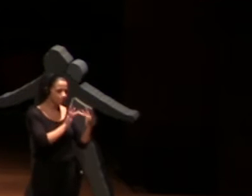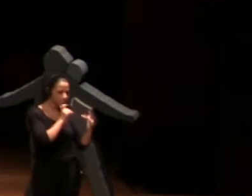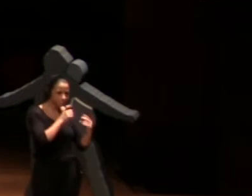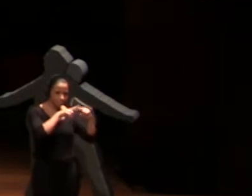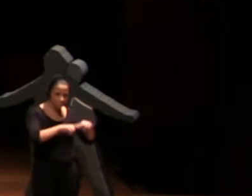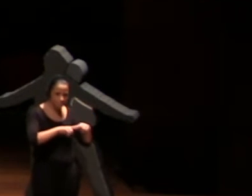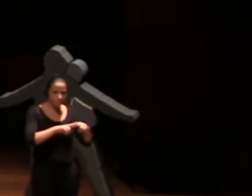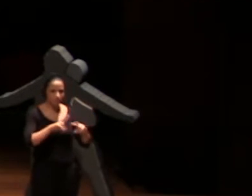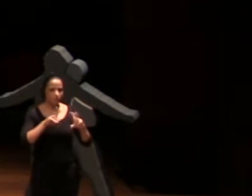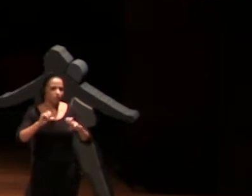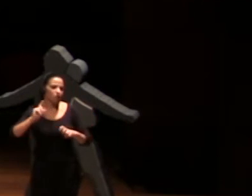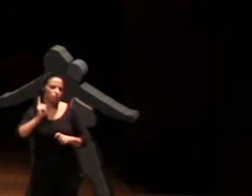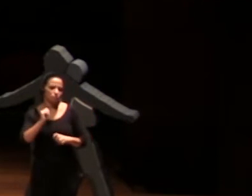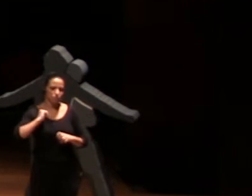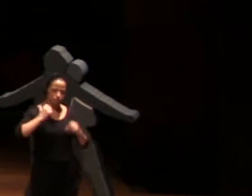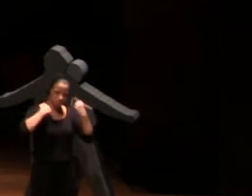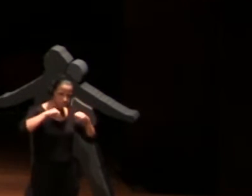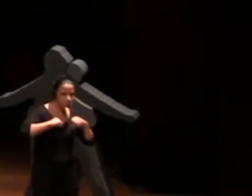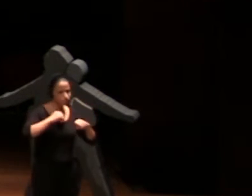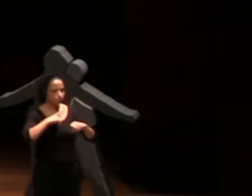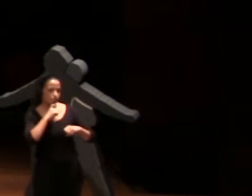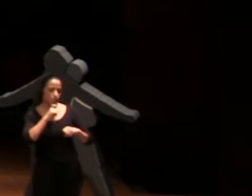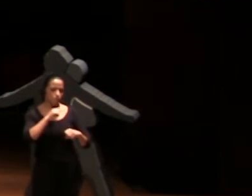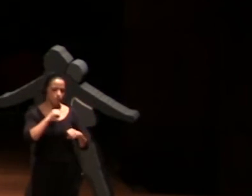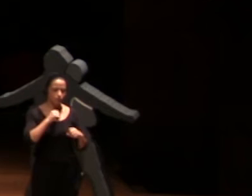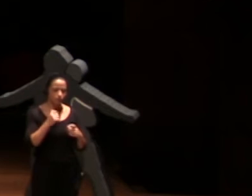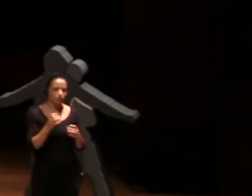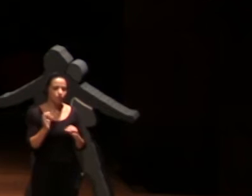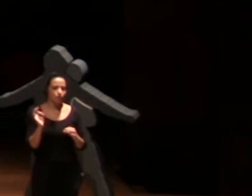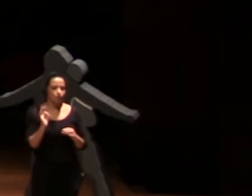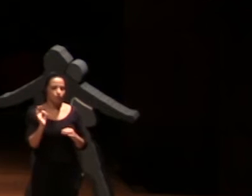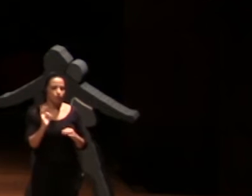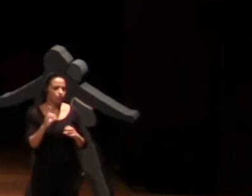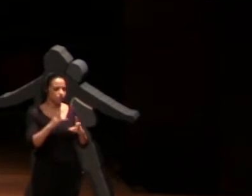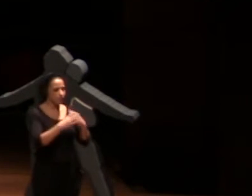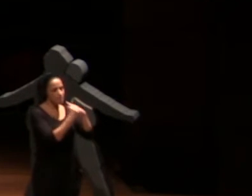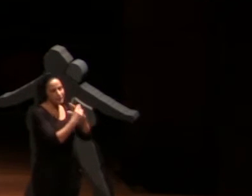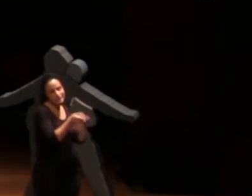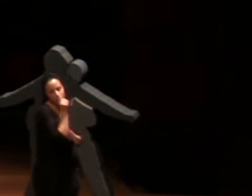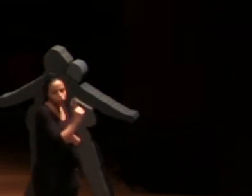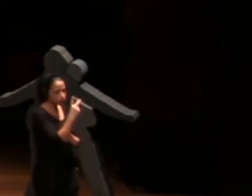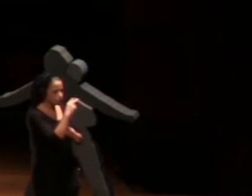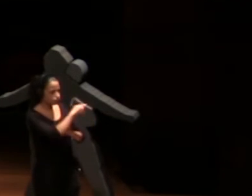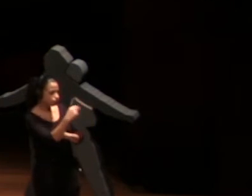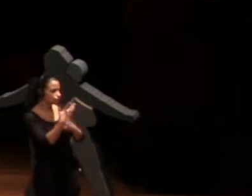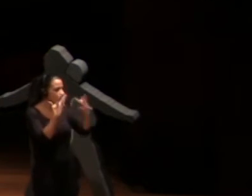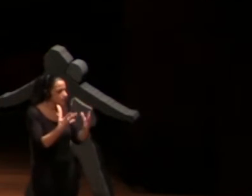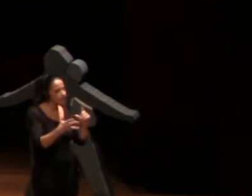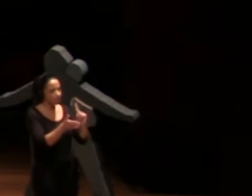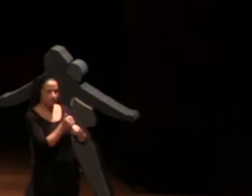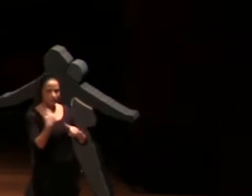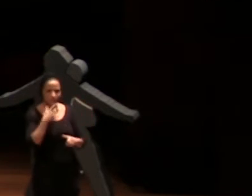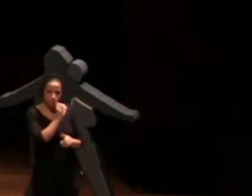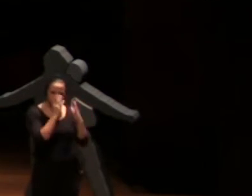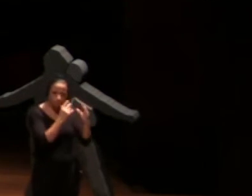el entrenamiento y razonamiento clínico del fisio, ni el centrarnos en los resultados del paciente exclusivamente. Y creo que para eso,